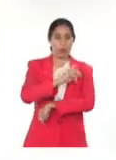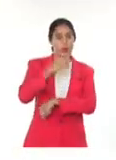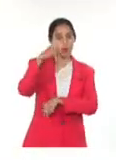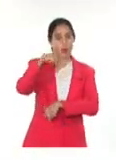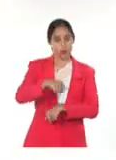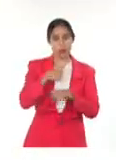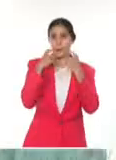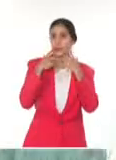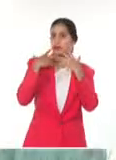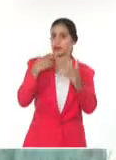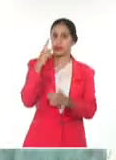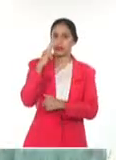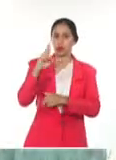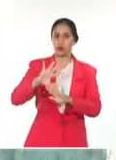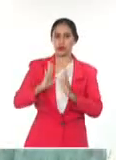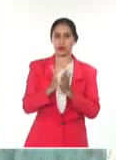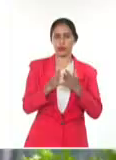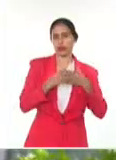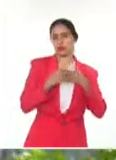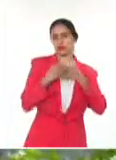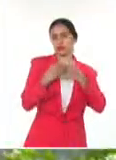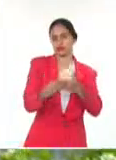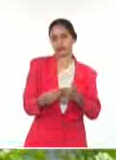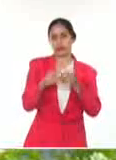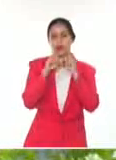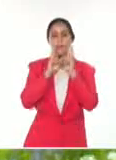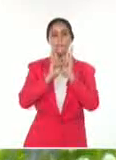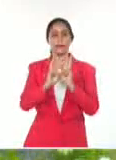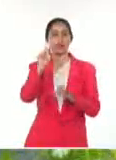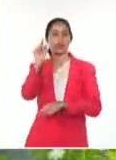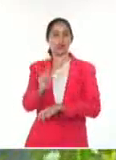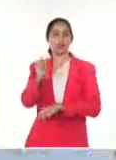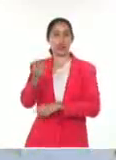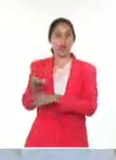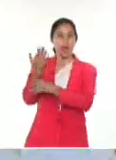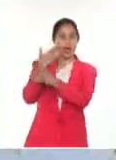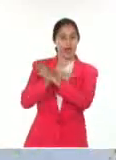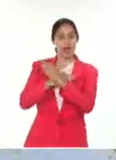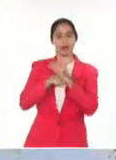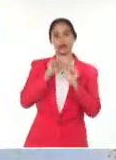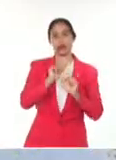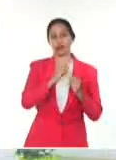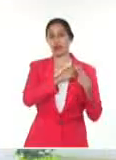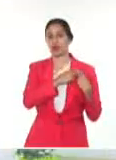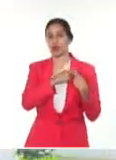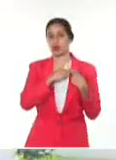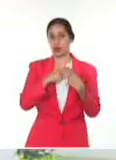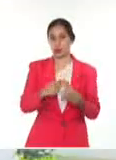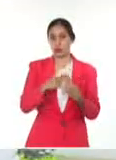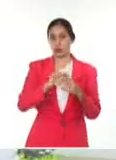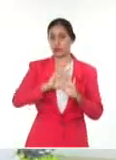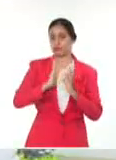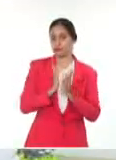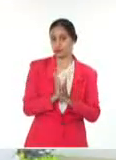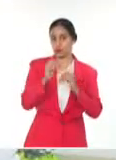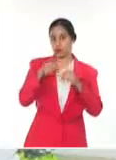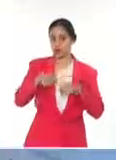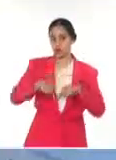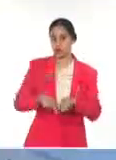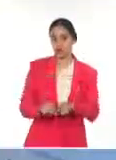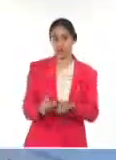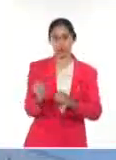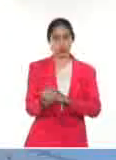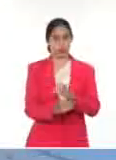nuestros guardianes históricos y guías personales, esos que nos conducen hacia el camino de la perseverancia, además de enfrentar y